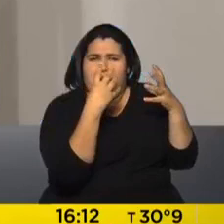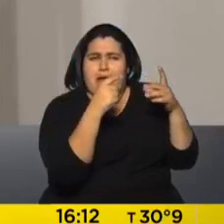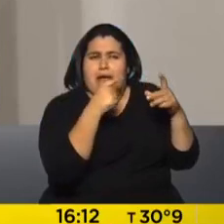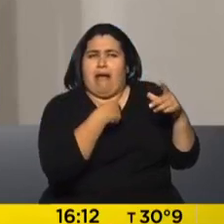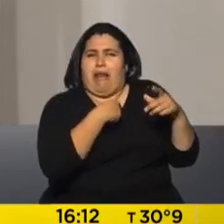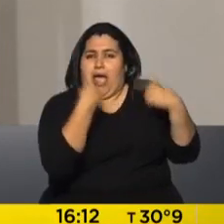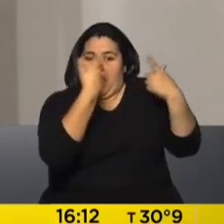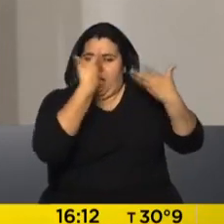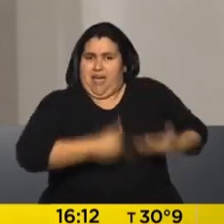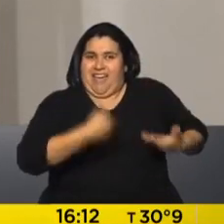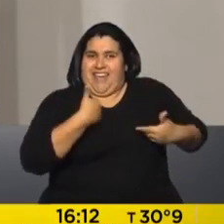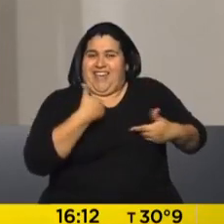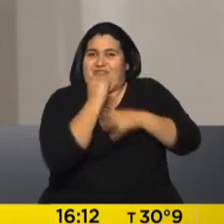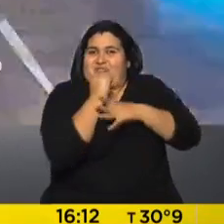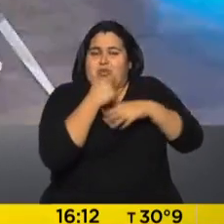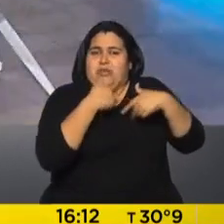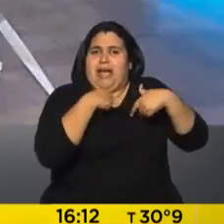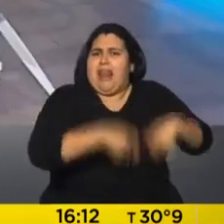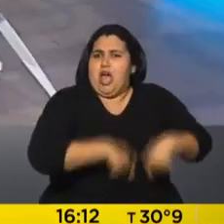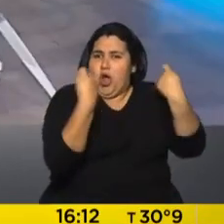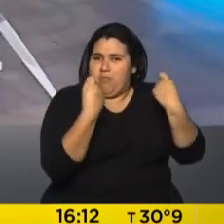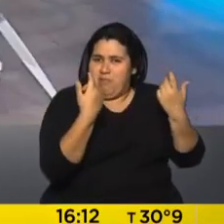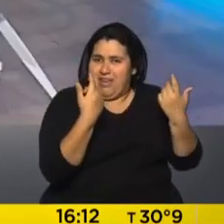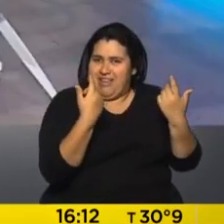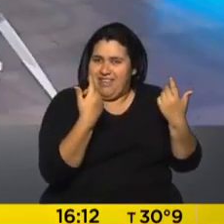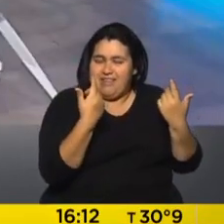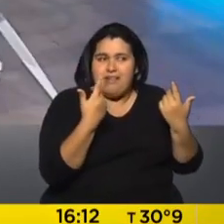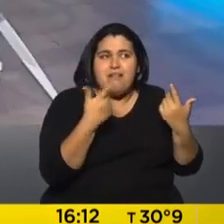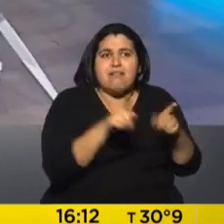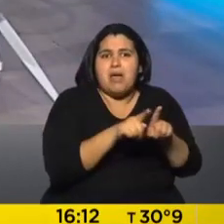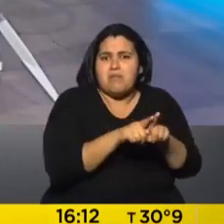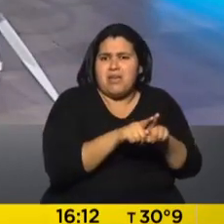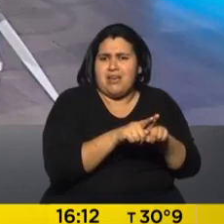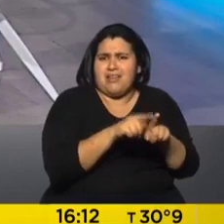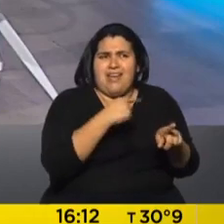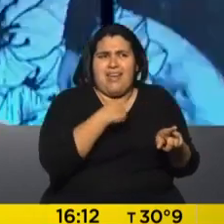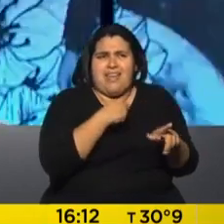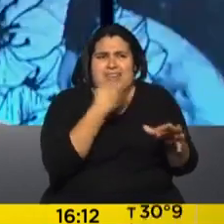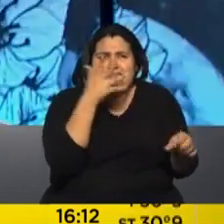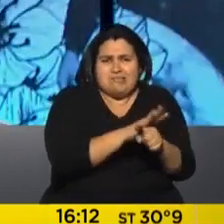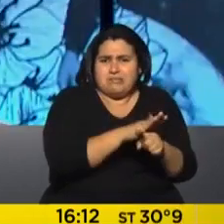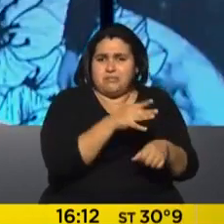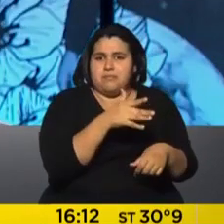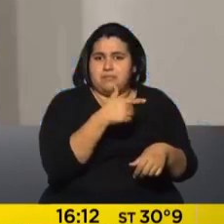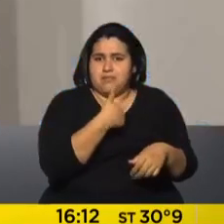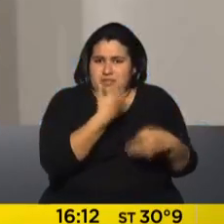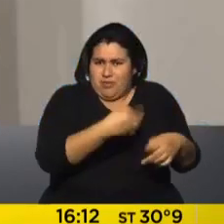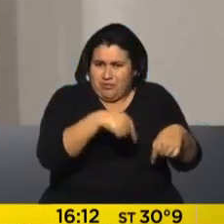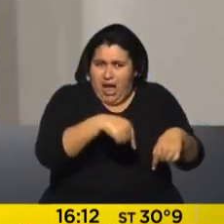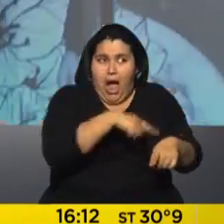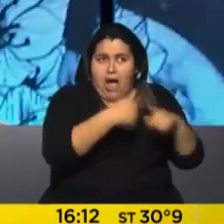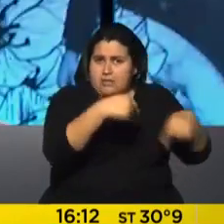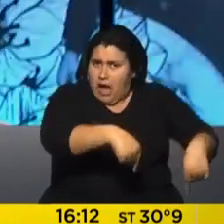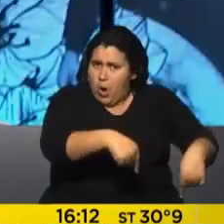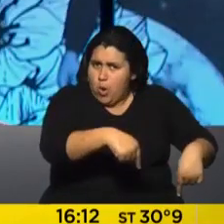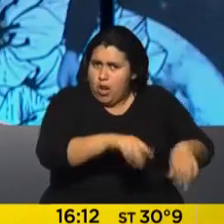básicamente. No le alcanzaba solo con haberme destruido como mujer o como persona, no le alcanzaba, no le alcanza. Estamos hablando en presente todavía.